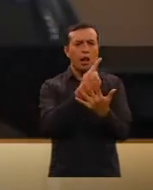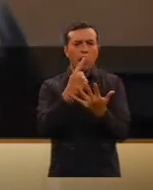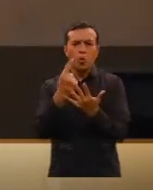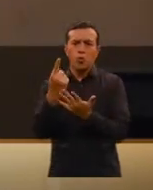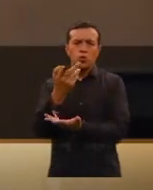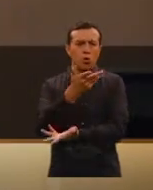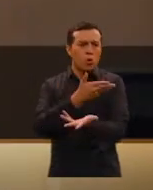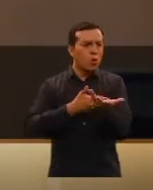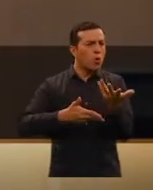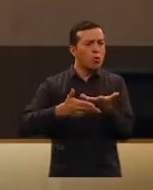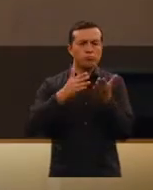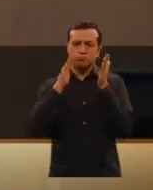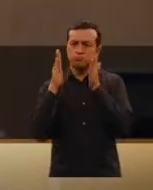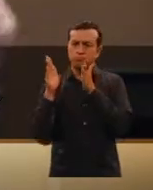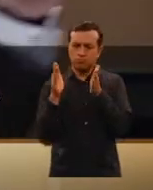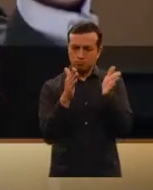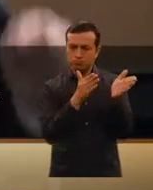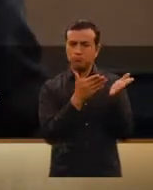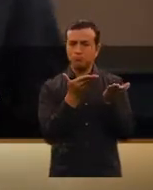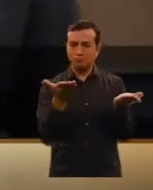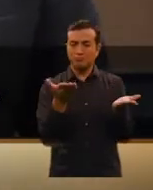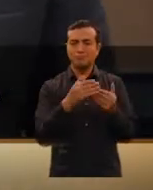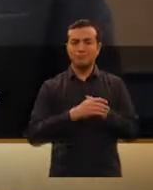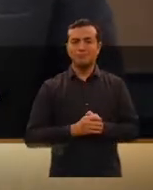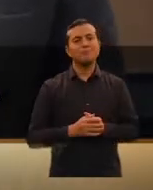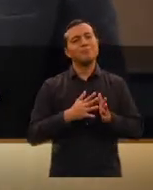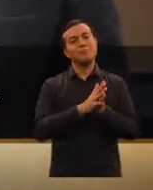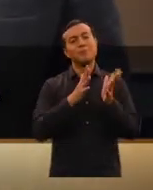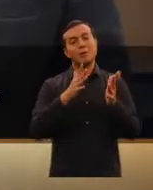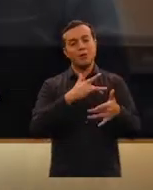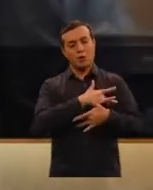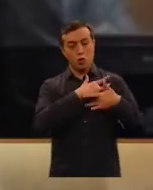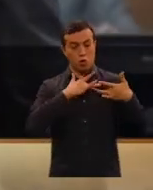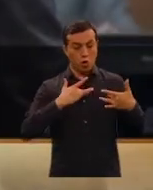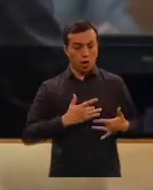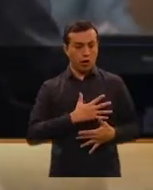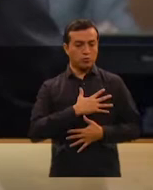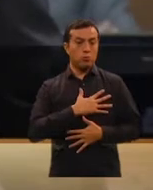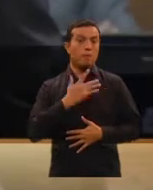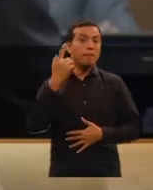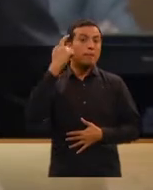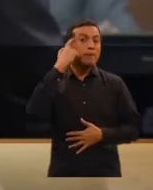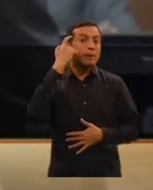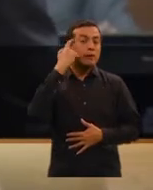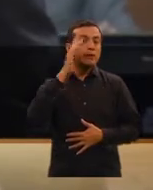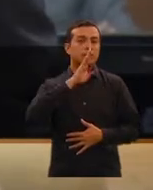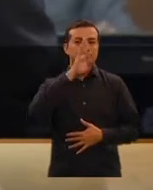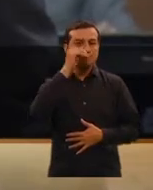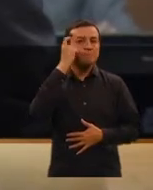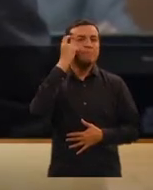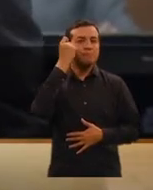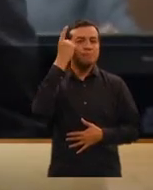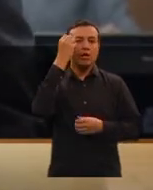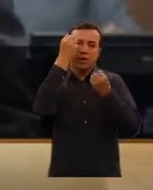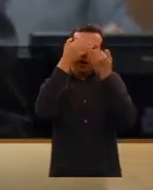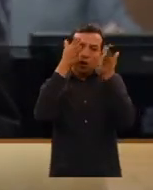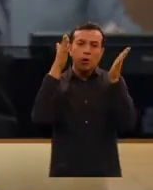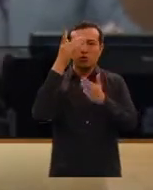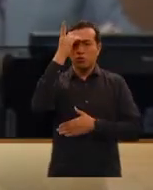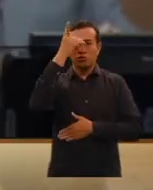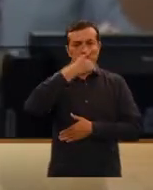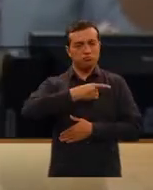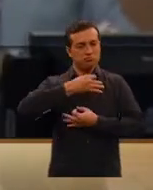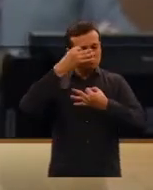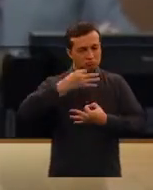trabajar con cada uno de ustedes indistintamente de su forma de pensar. Mi corazón, mi mente están